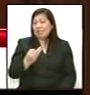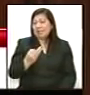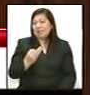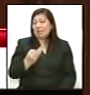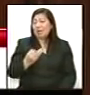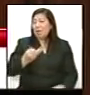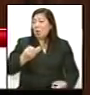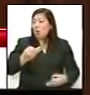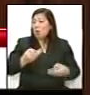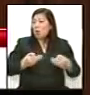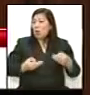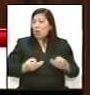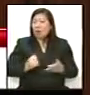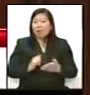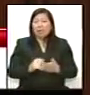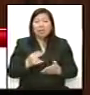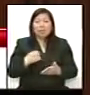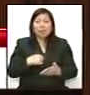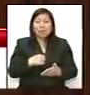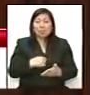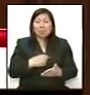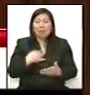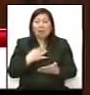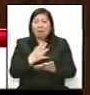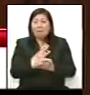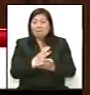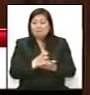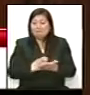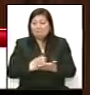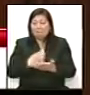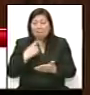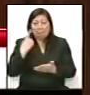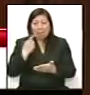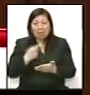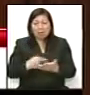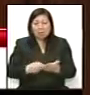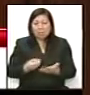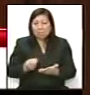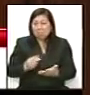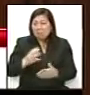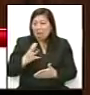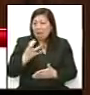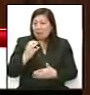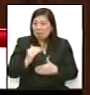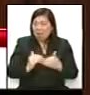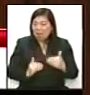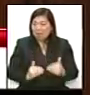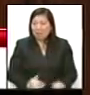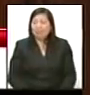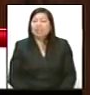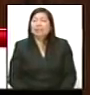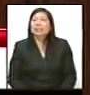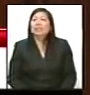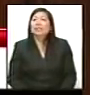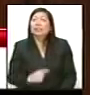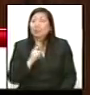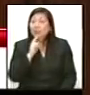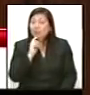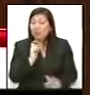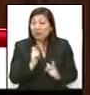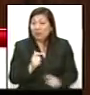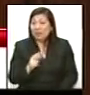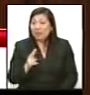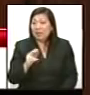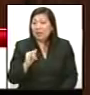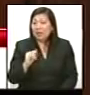la justicia, y que nosotros somos unos mezquinos todos porque estamos pensando en soles más, soles menos. Como bien decía la congresista